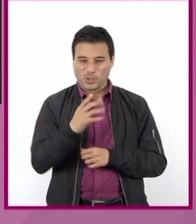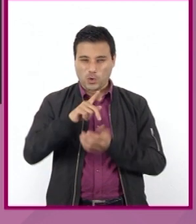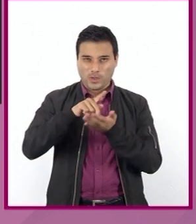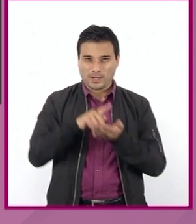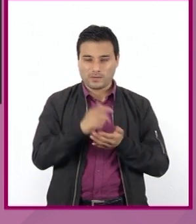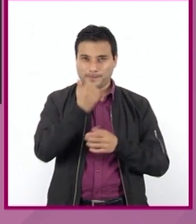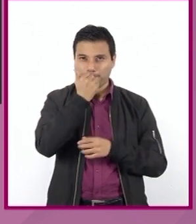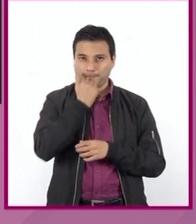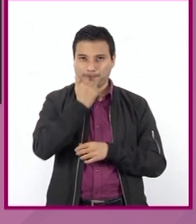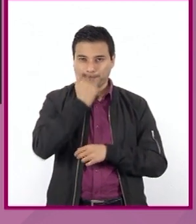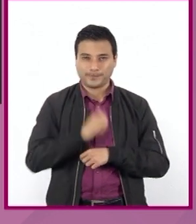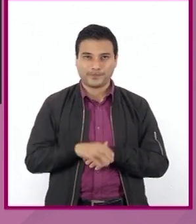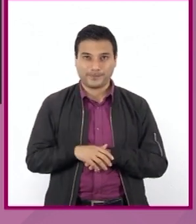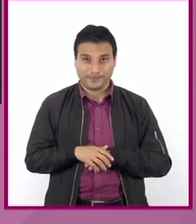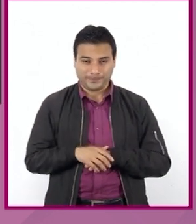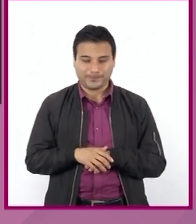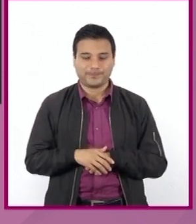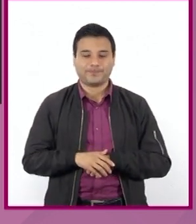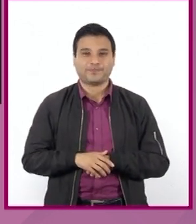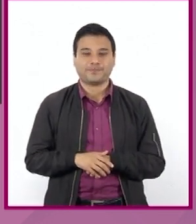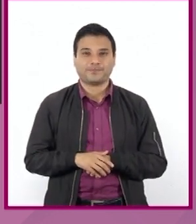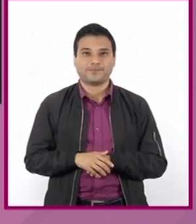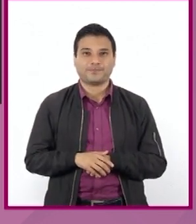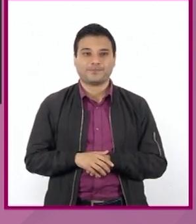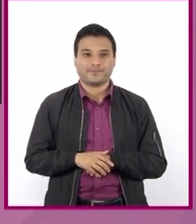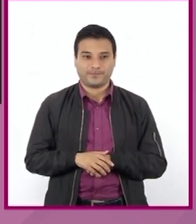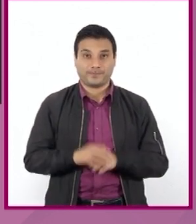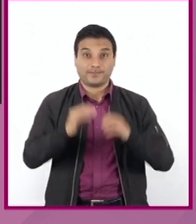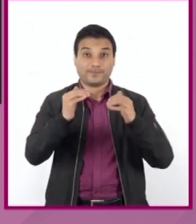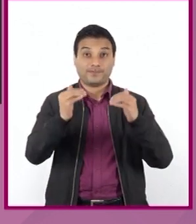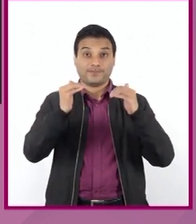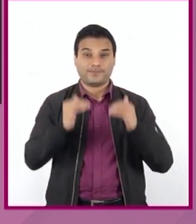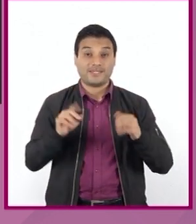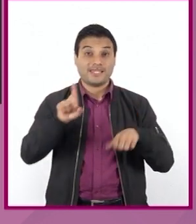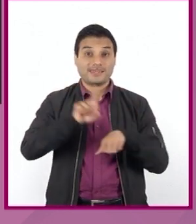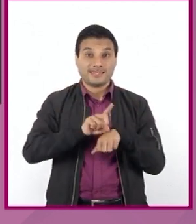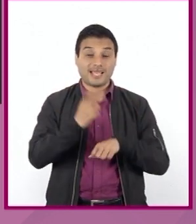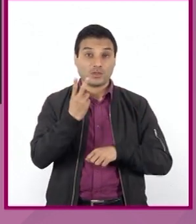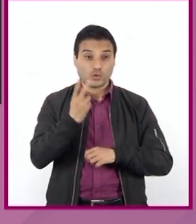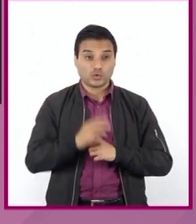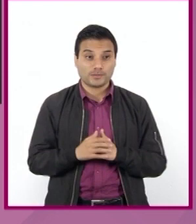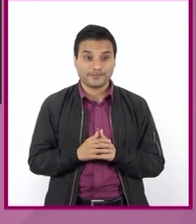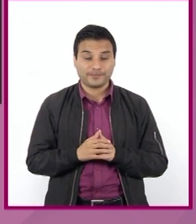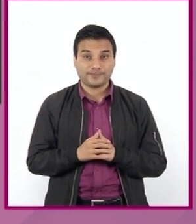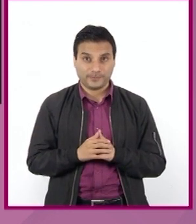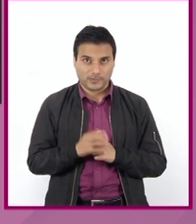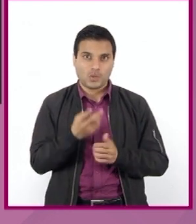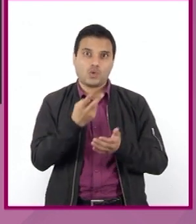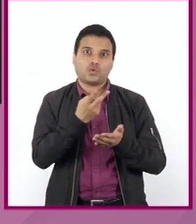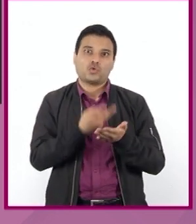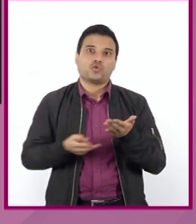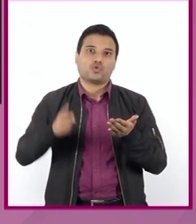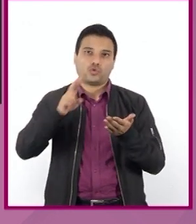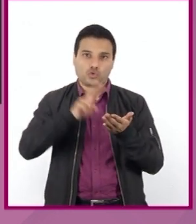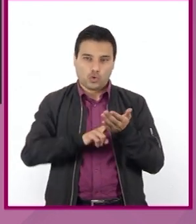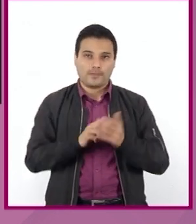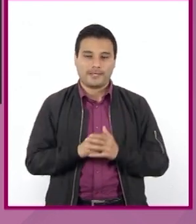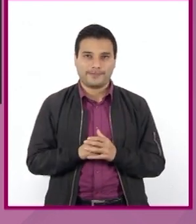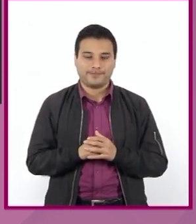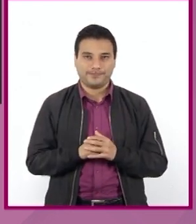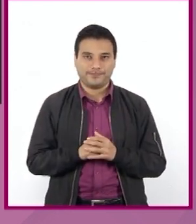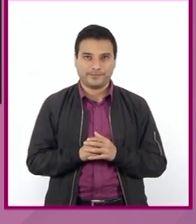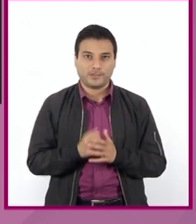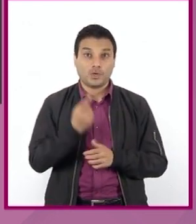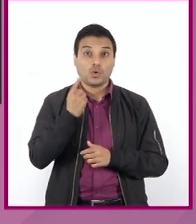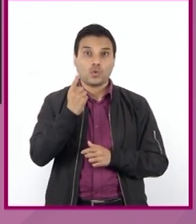kilogramo de azúcar al organismo. Si para el día 2 se ha consumido el doble de la cantidad en mililitros